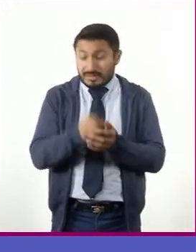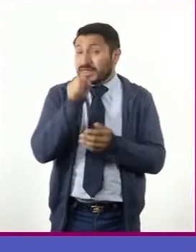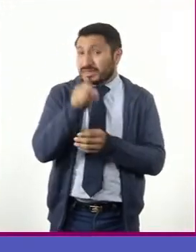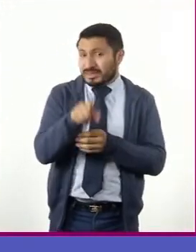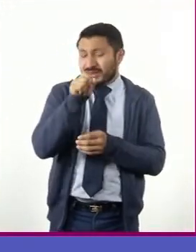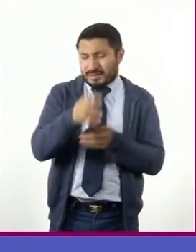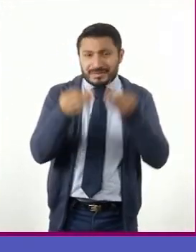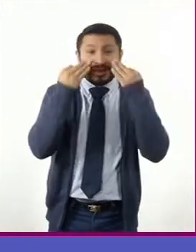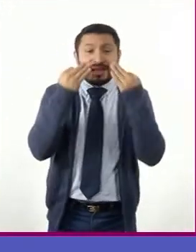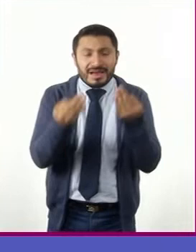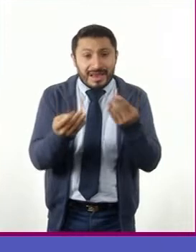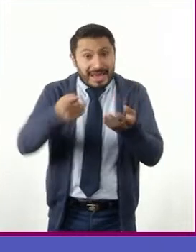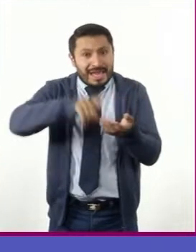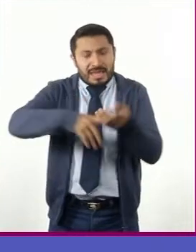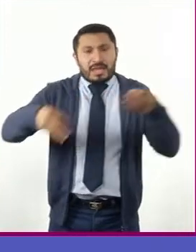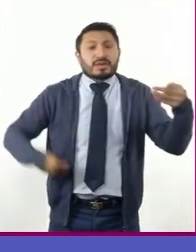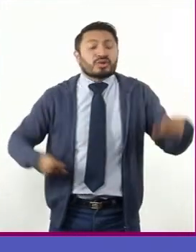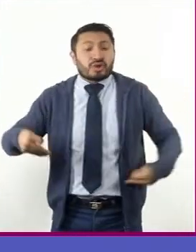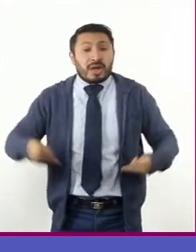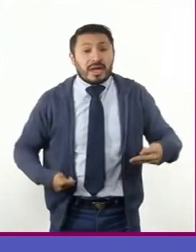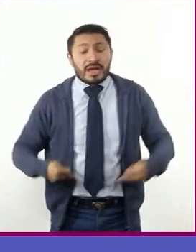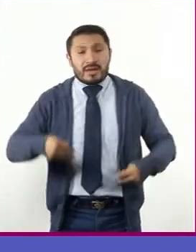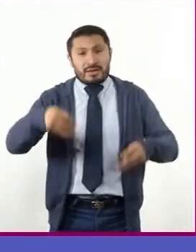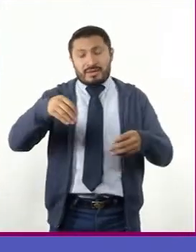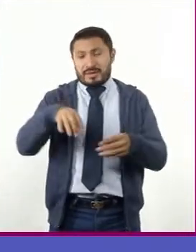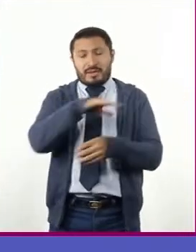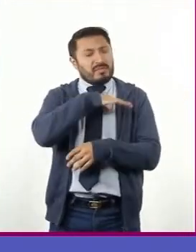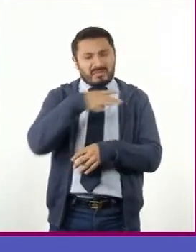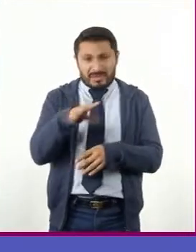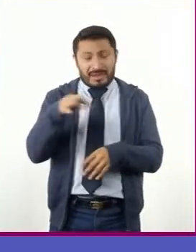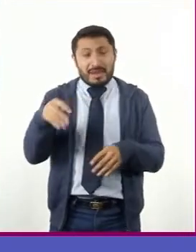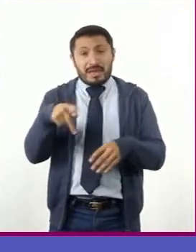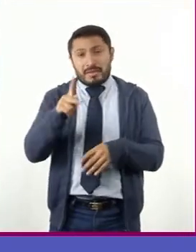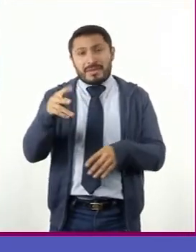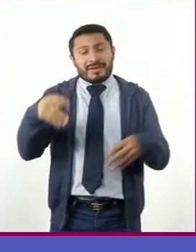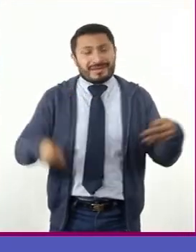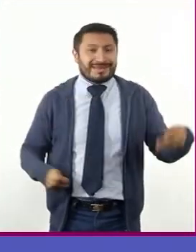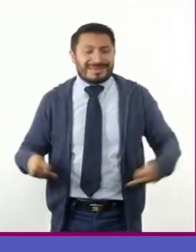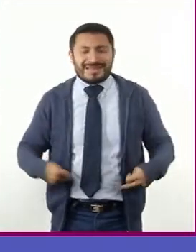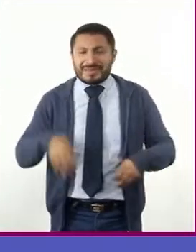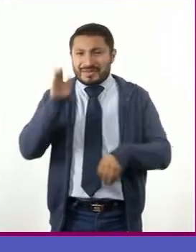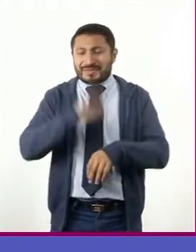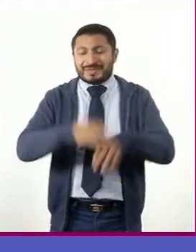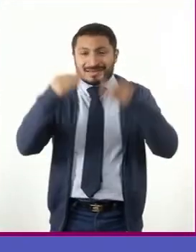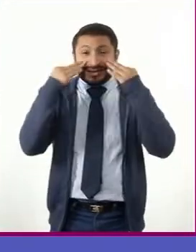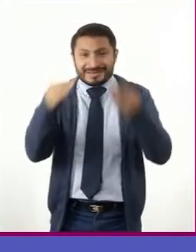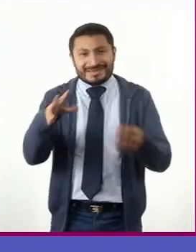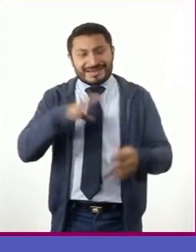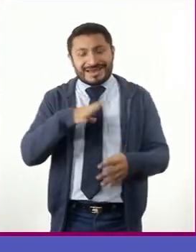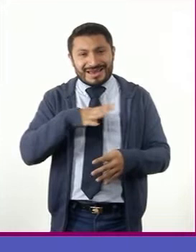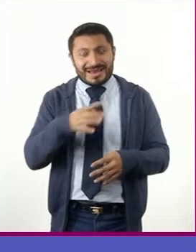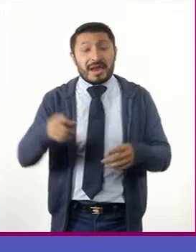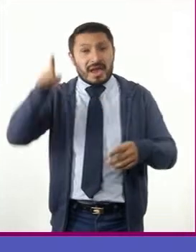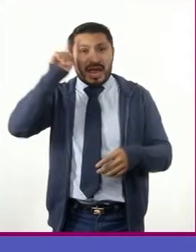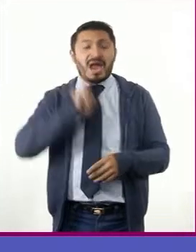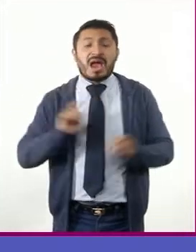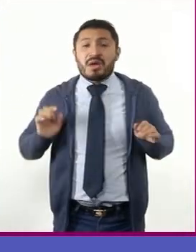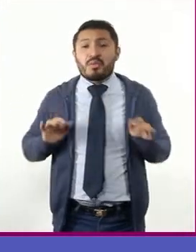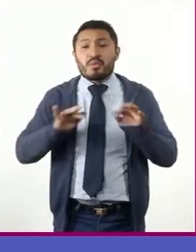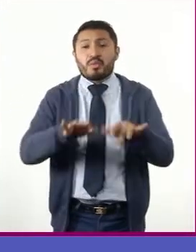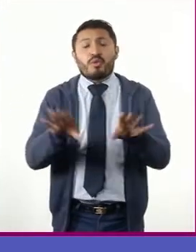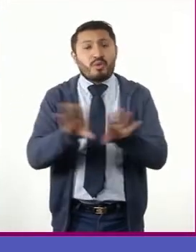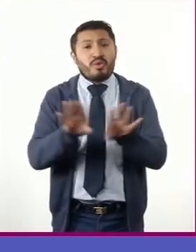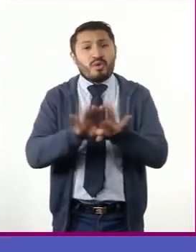también vemos como en el teatro y en general en la literatura, pero en el teatro también se hace muy evidente la presencia de las mujeres y